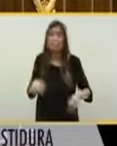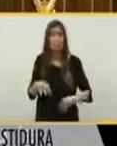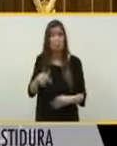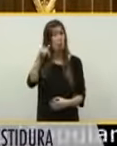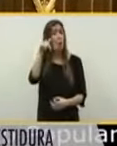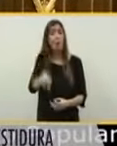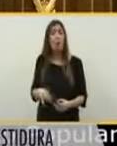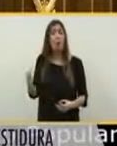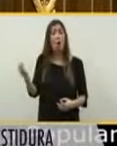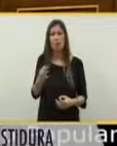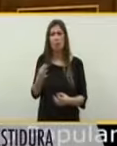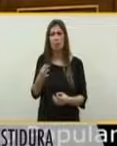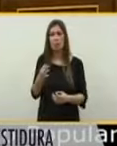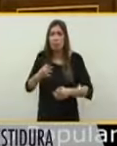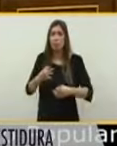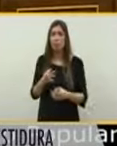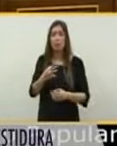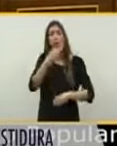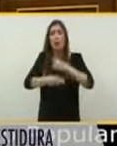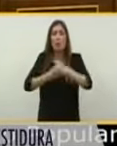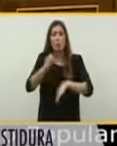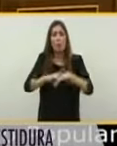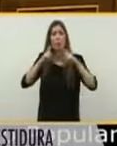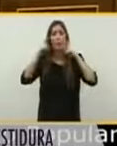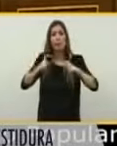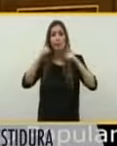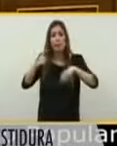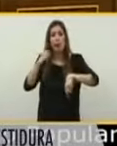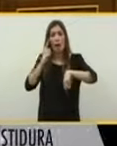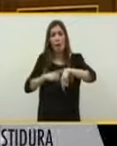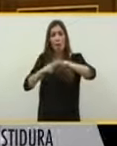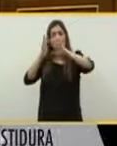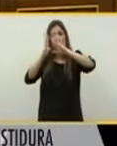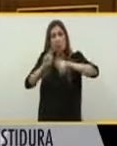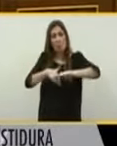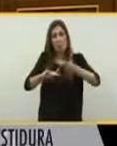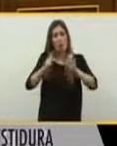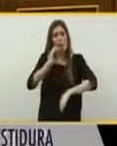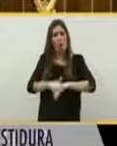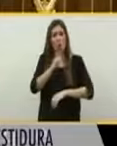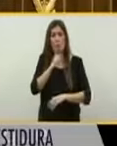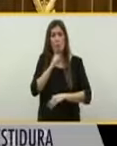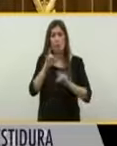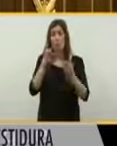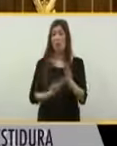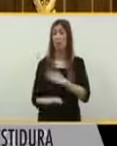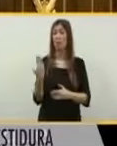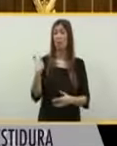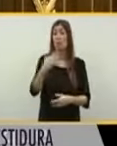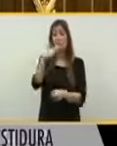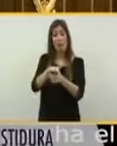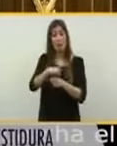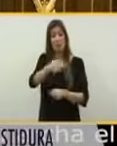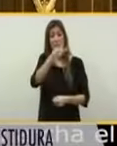qué es lo que había que hacer para poner en marcha el reloj de la democracia. Y como dije el pasado martes, pienso que mi